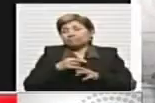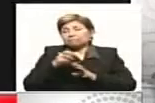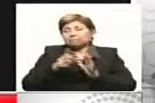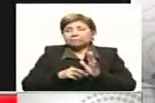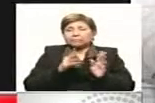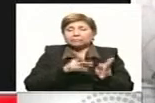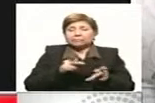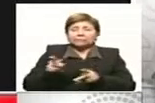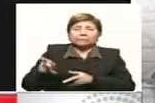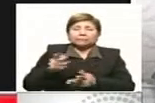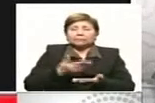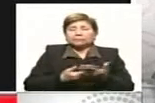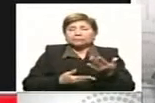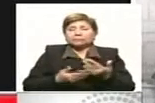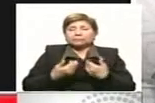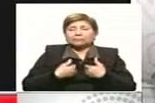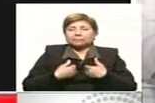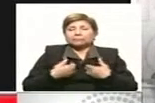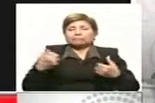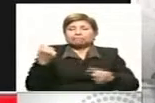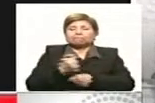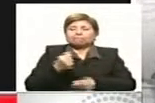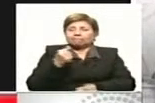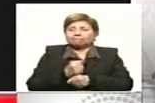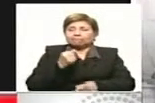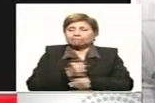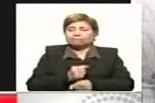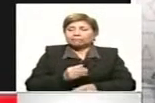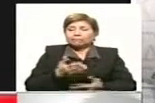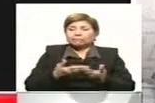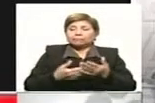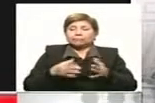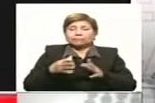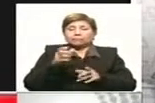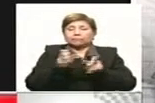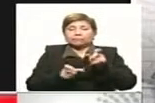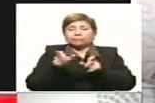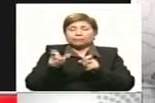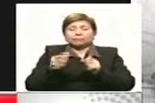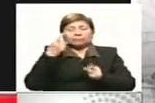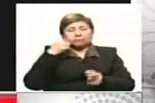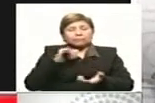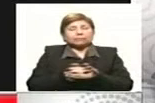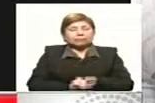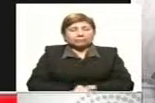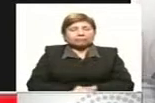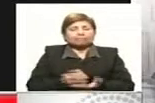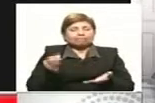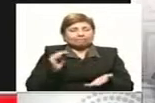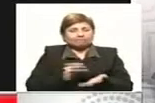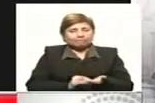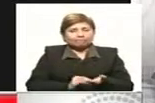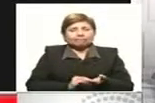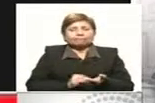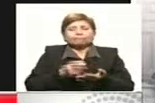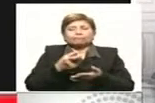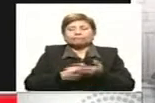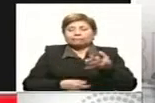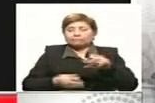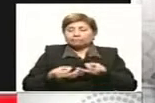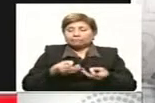y programación, que es donde tenemos que trabajar muchísimo las entidades públicas para acercarnos más siempre a un